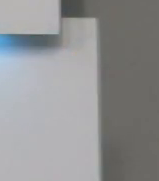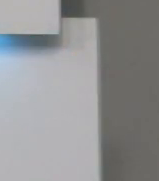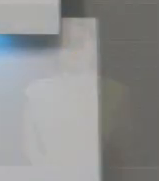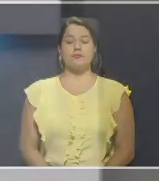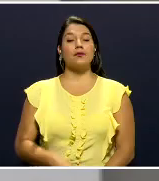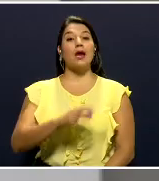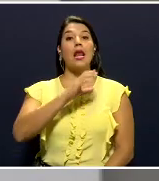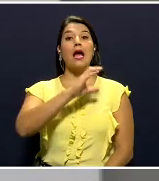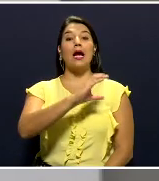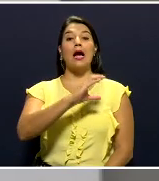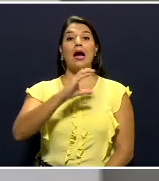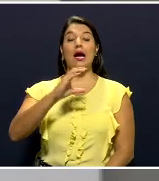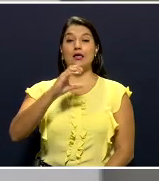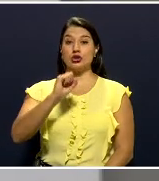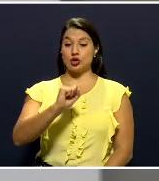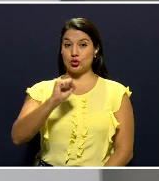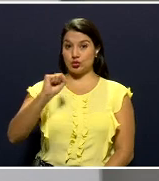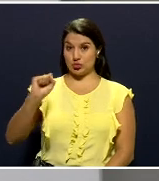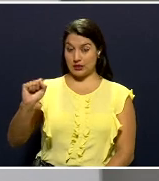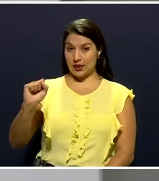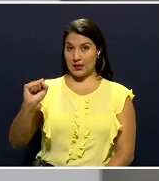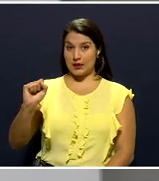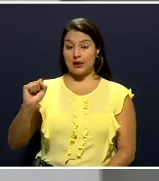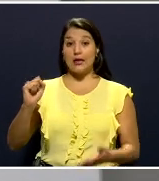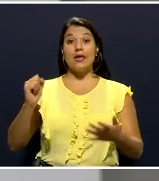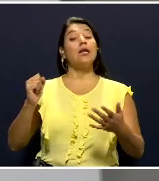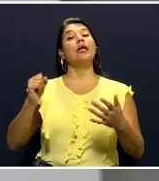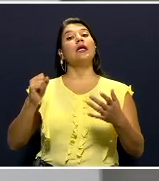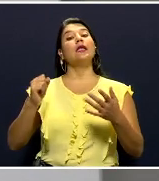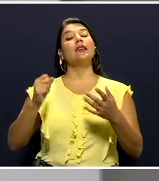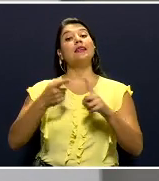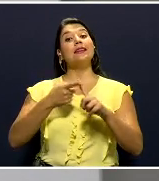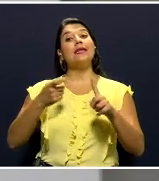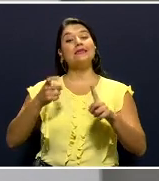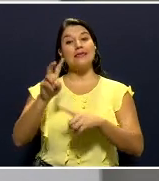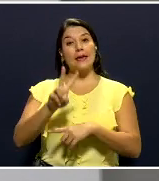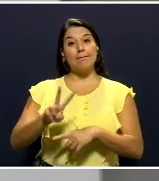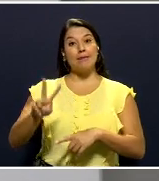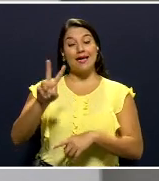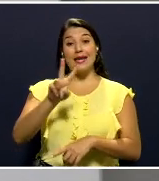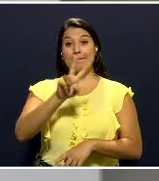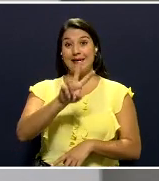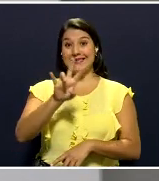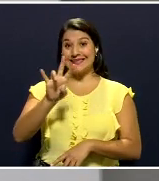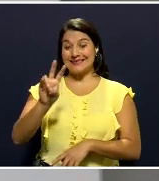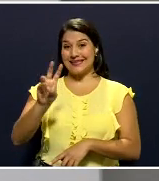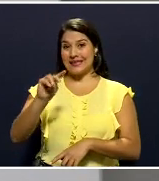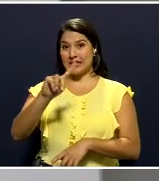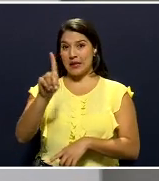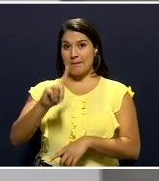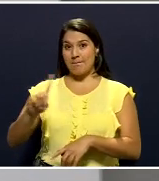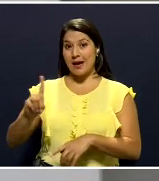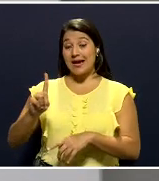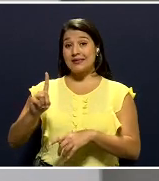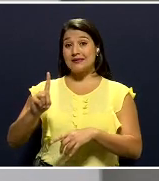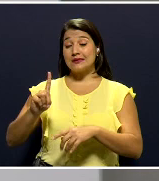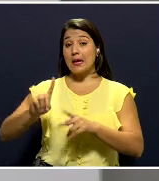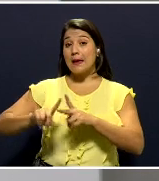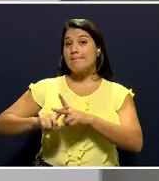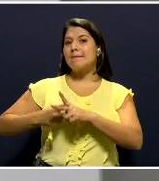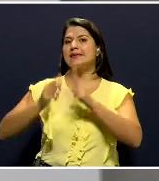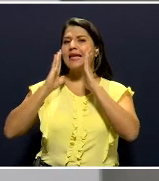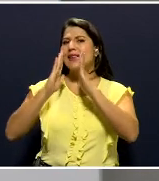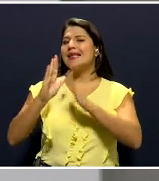La Caja Costarricense del Seguro Social habilitará desde el viernes 27 de marzo el Centro Nacional